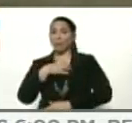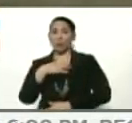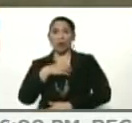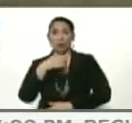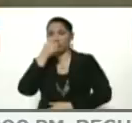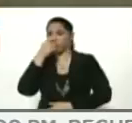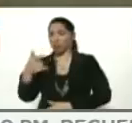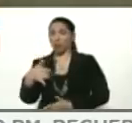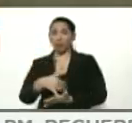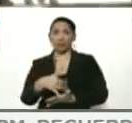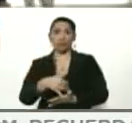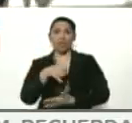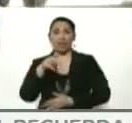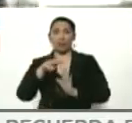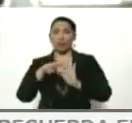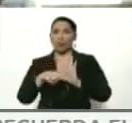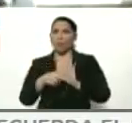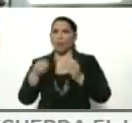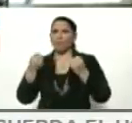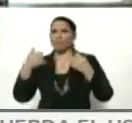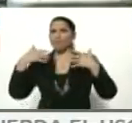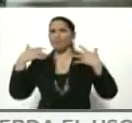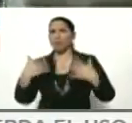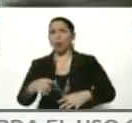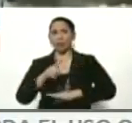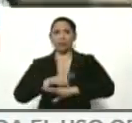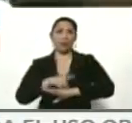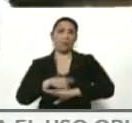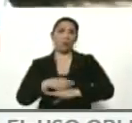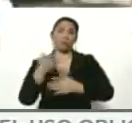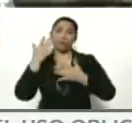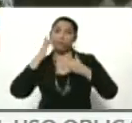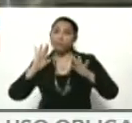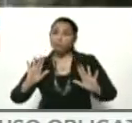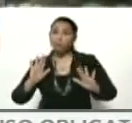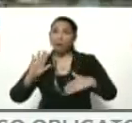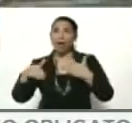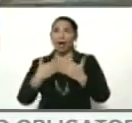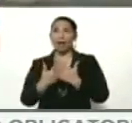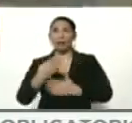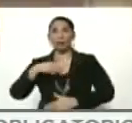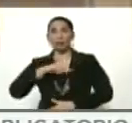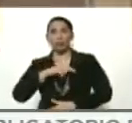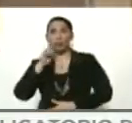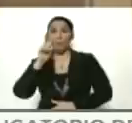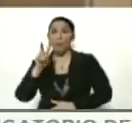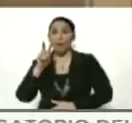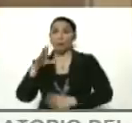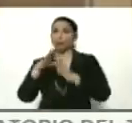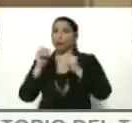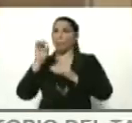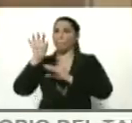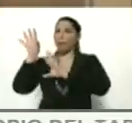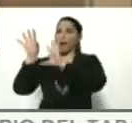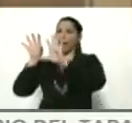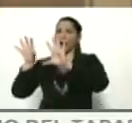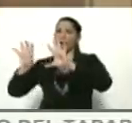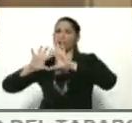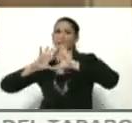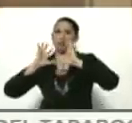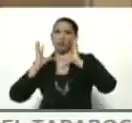normas. Bueno, por mucho tiempo será así, hasta que lo vemos en todos los países